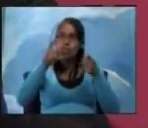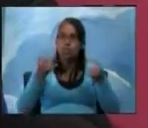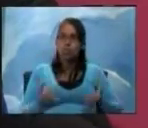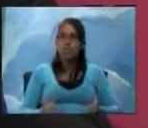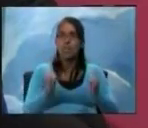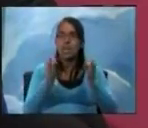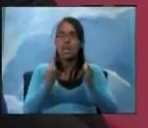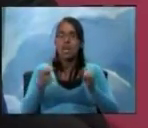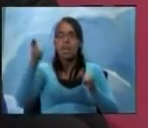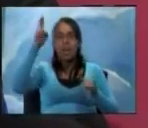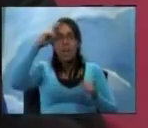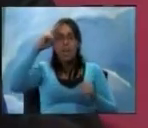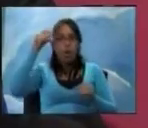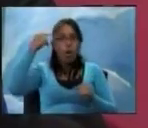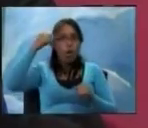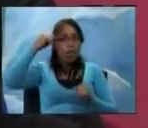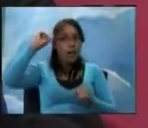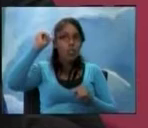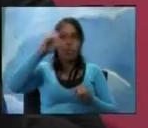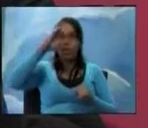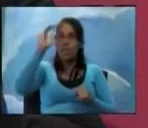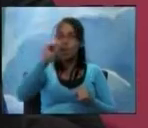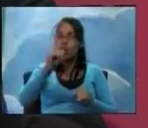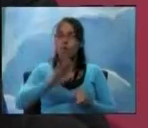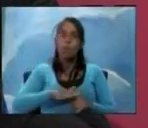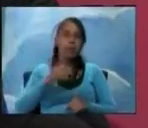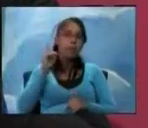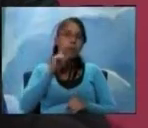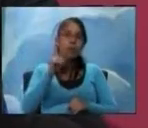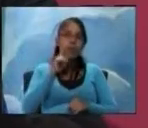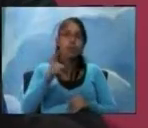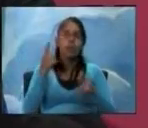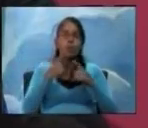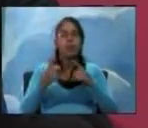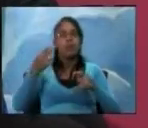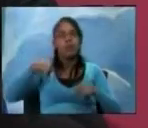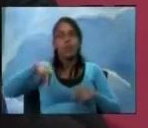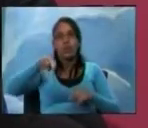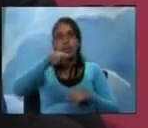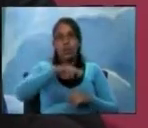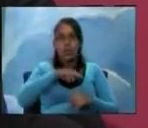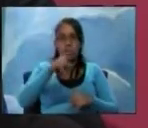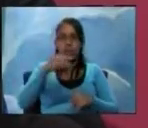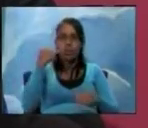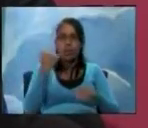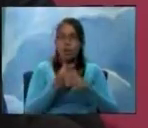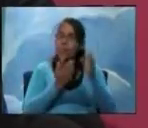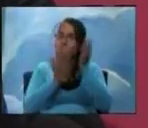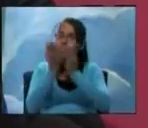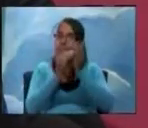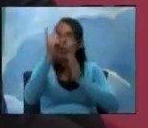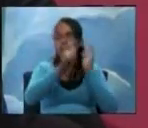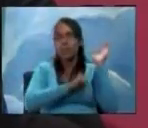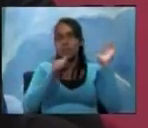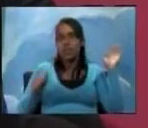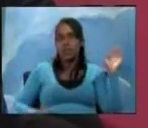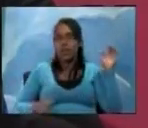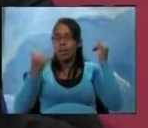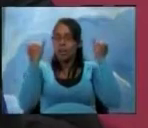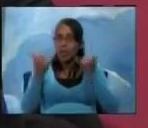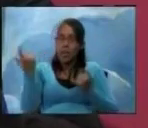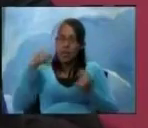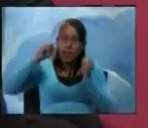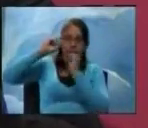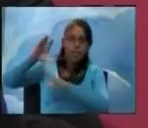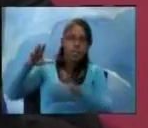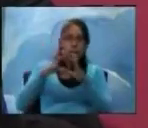hijos, recordando que a Dios no lo podemos engañar. Pero nosotros, como siervos del Señor, ya tenemos que